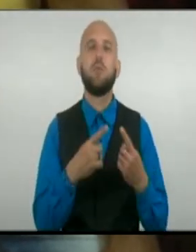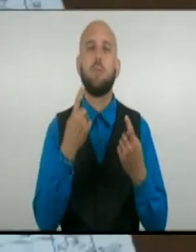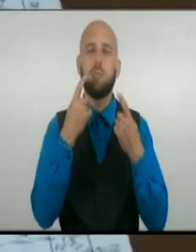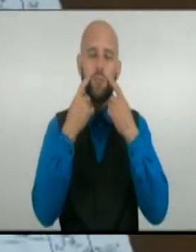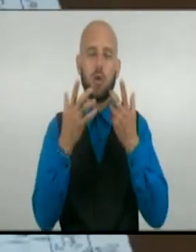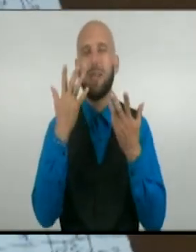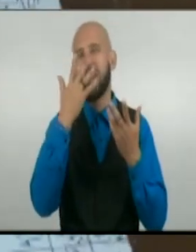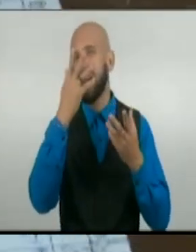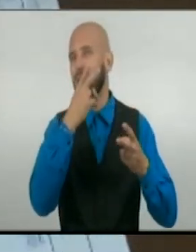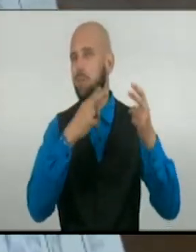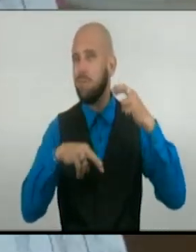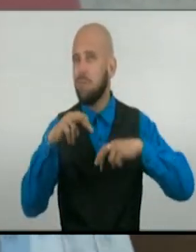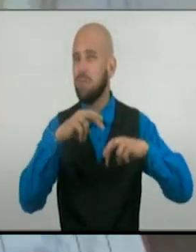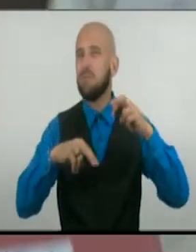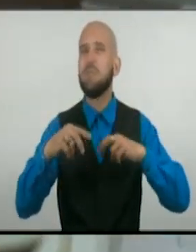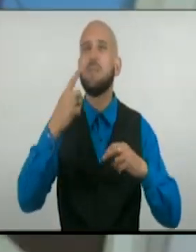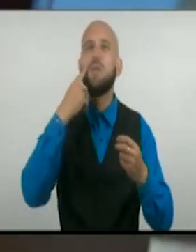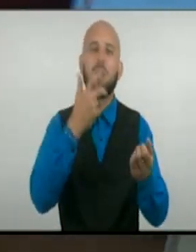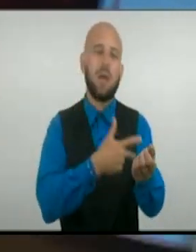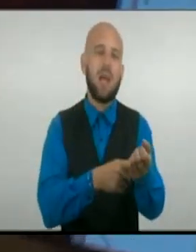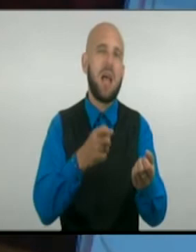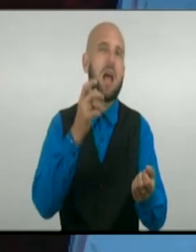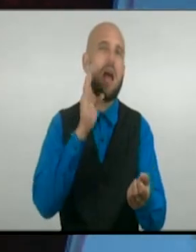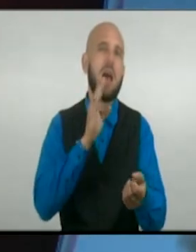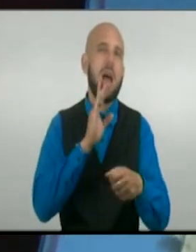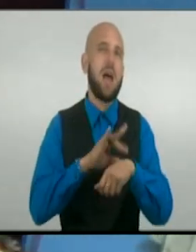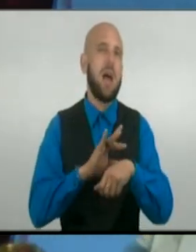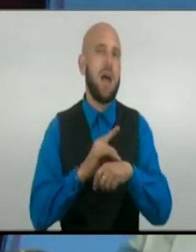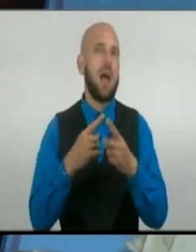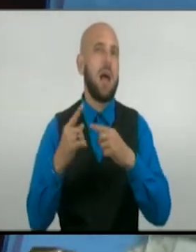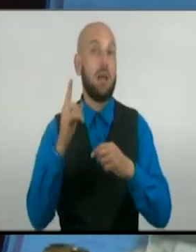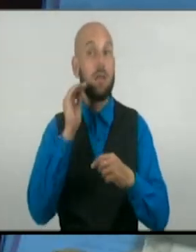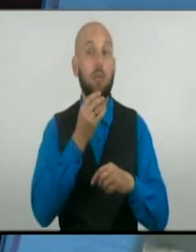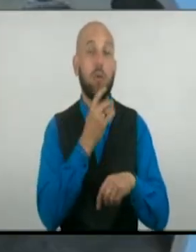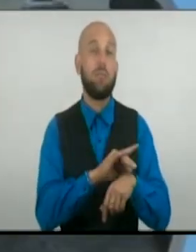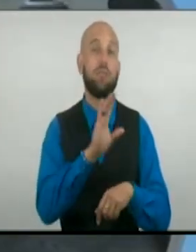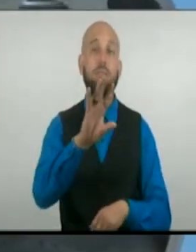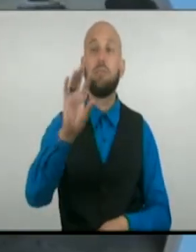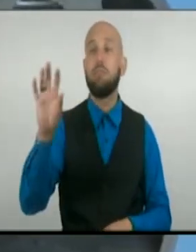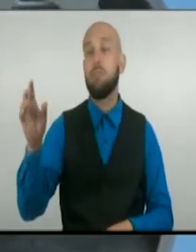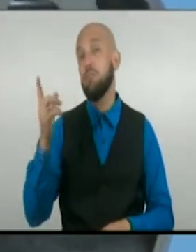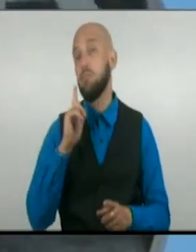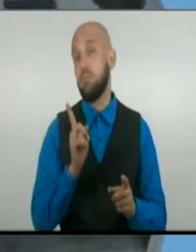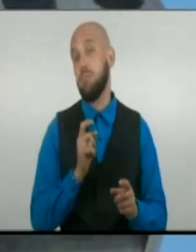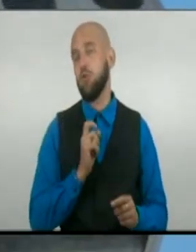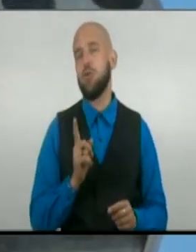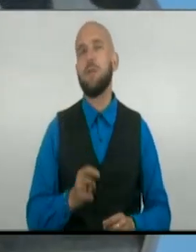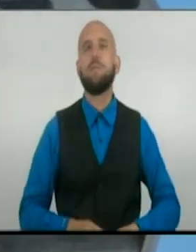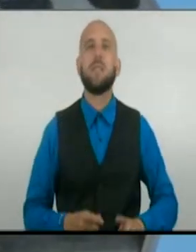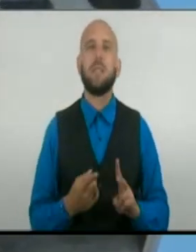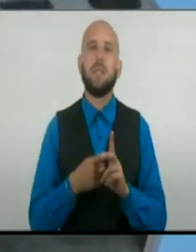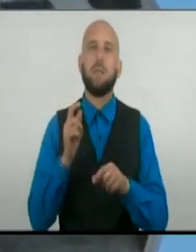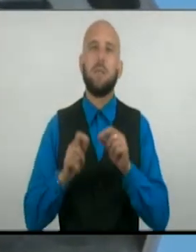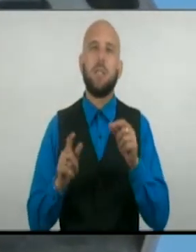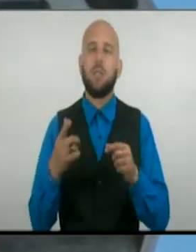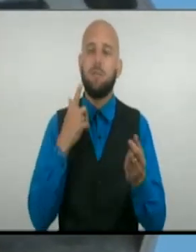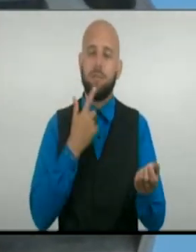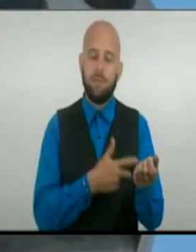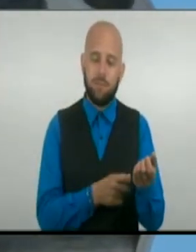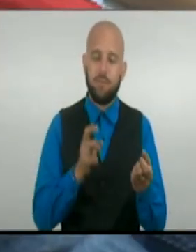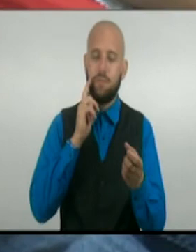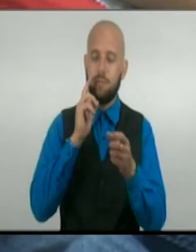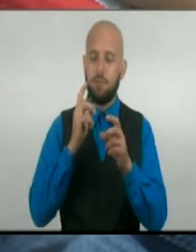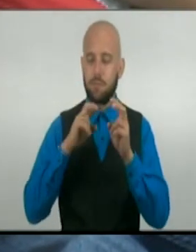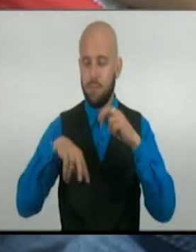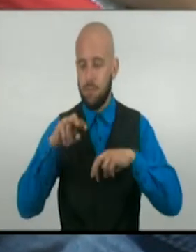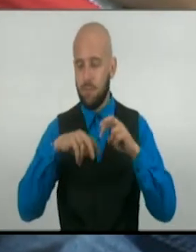para descartar la existencia de enfermedades que se contagian por la sangre y los donantes deben someterse a un cuestionario